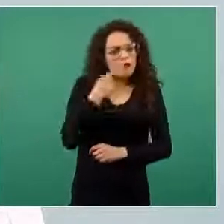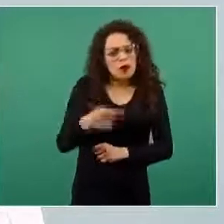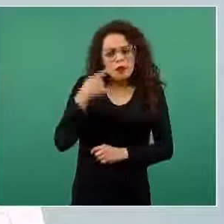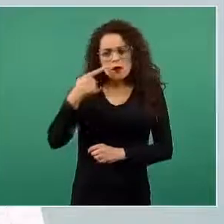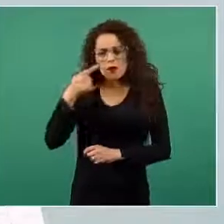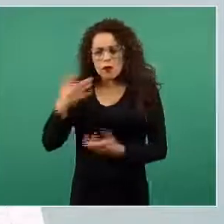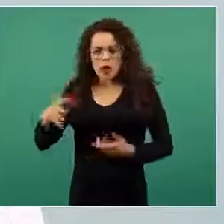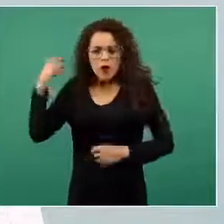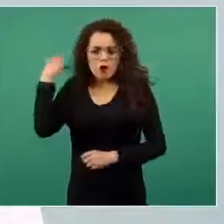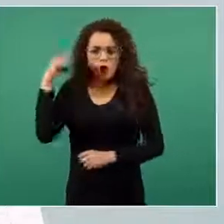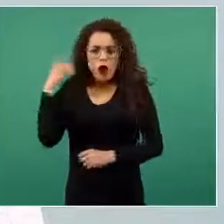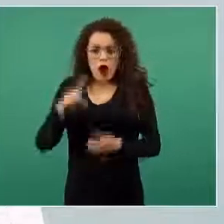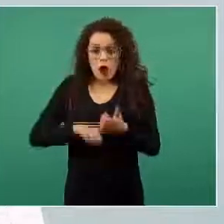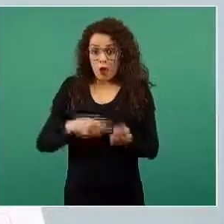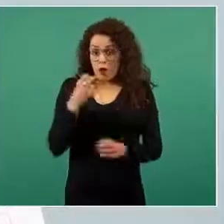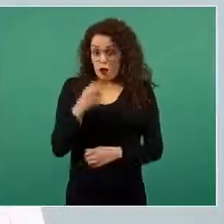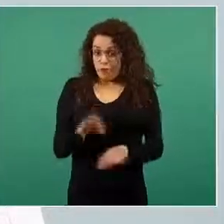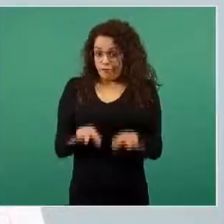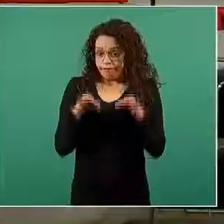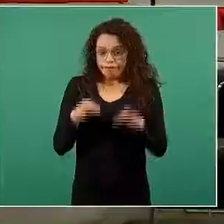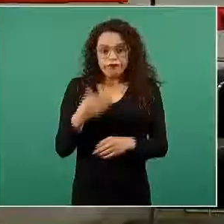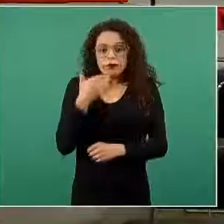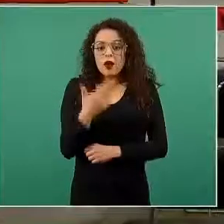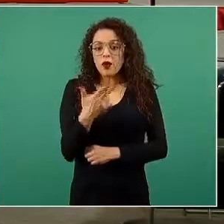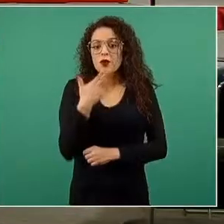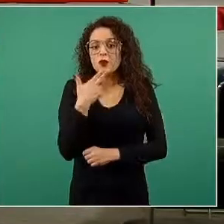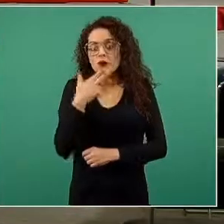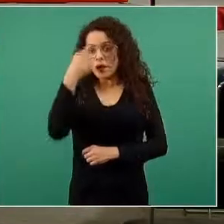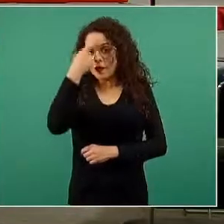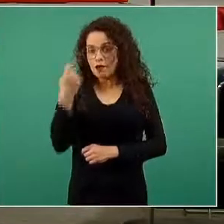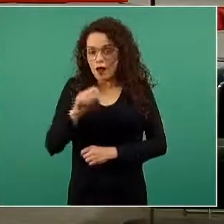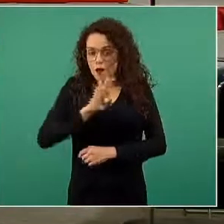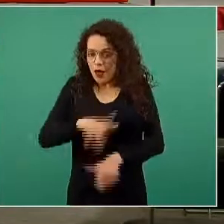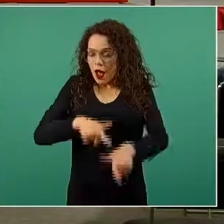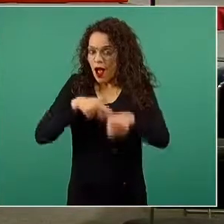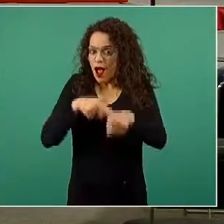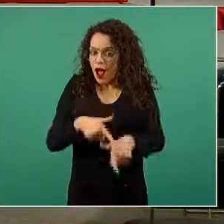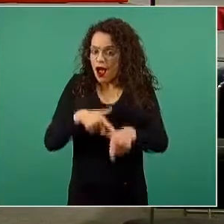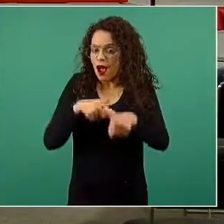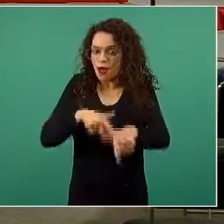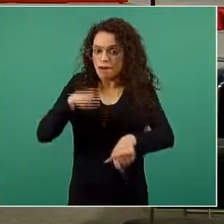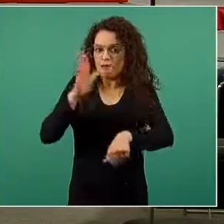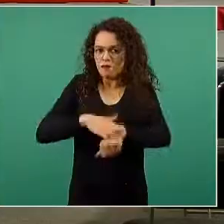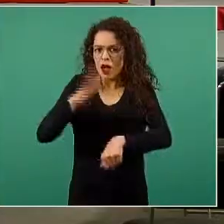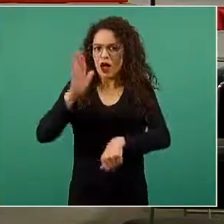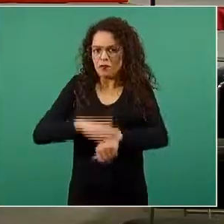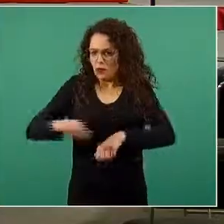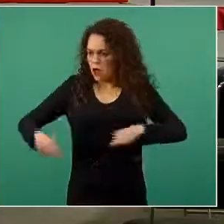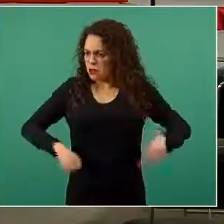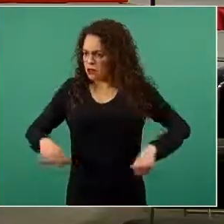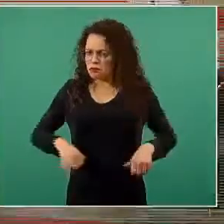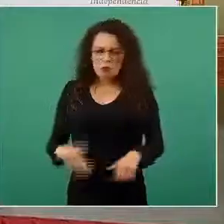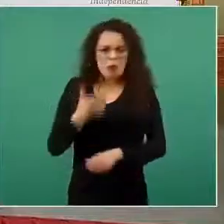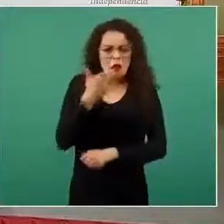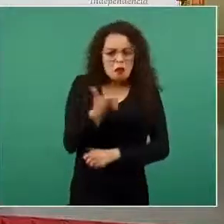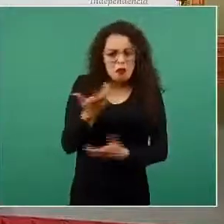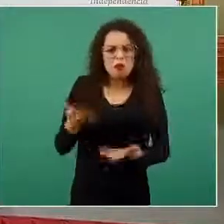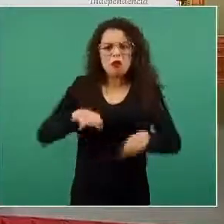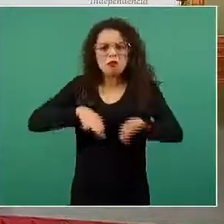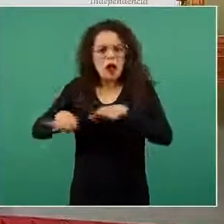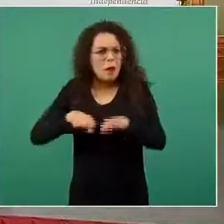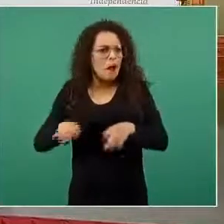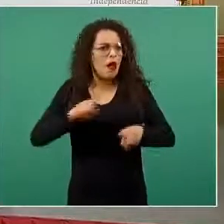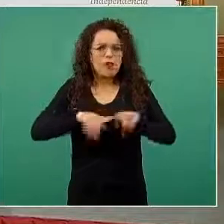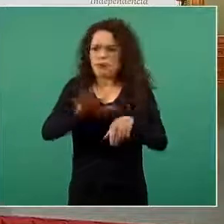como una herramienta útil para seguir sus actividades sociales y económicas. Claro que sí,